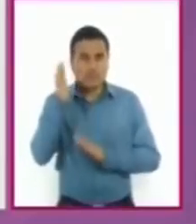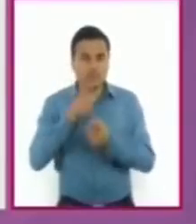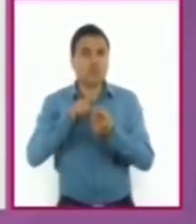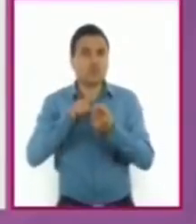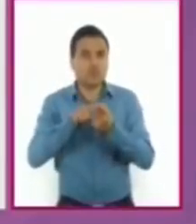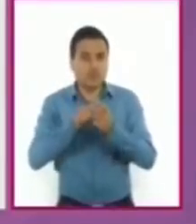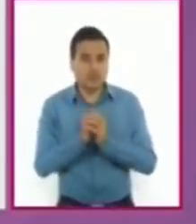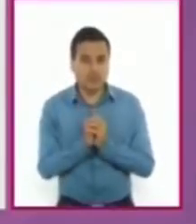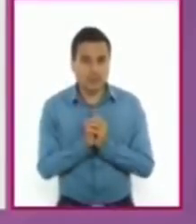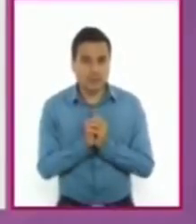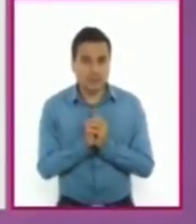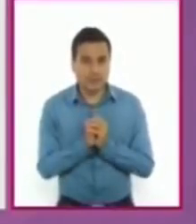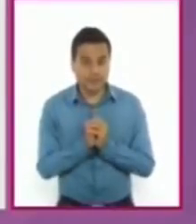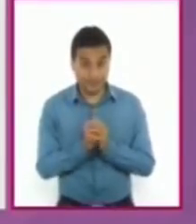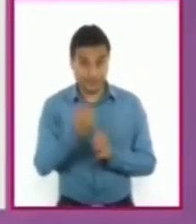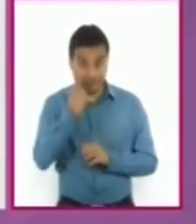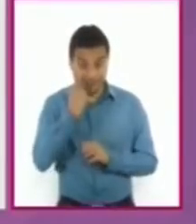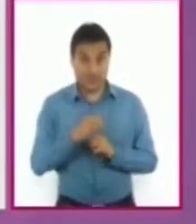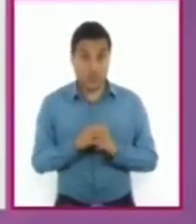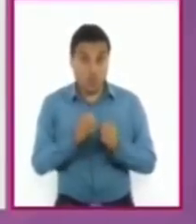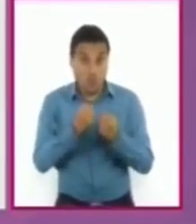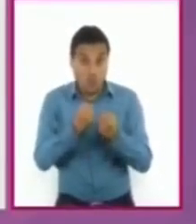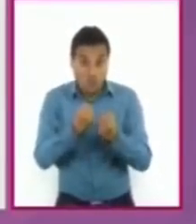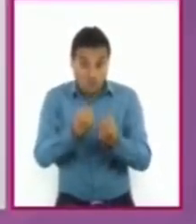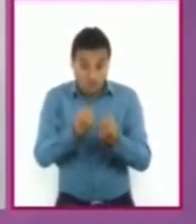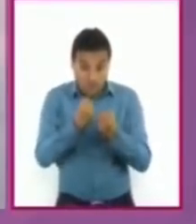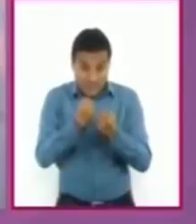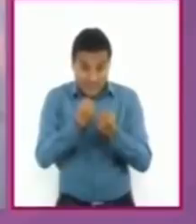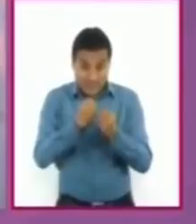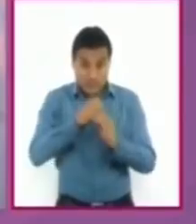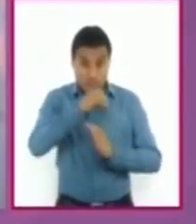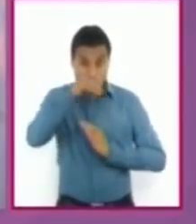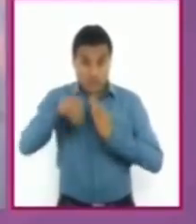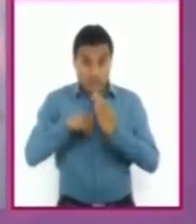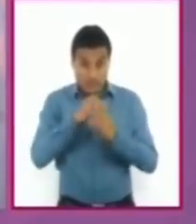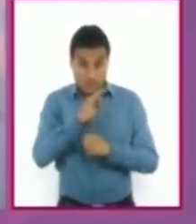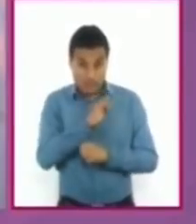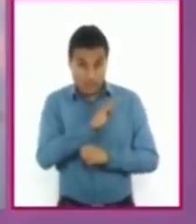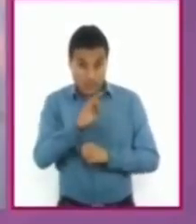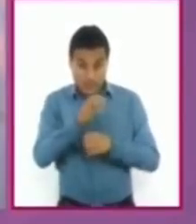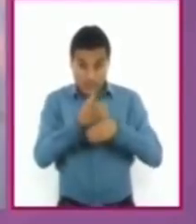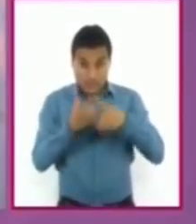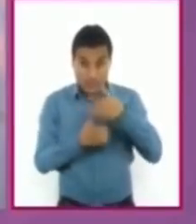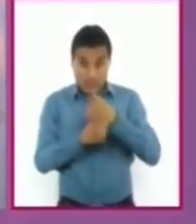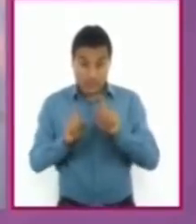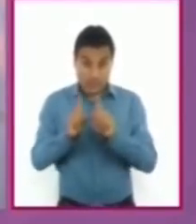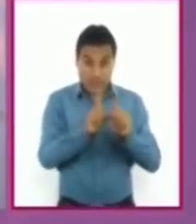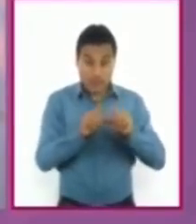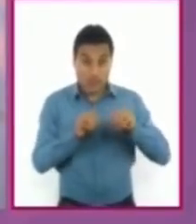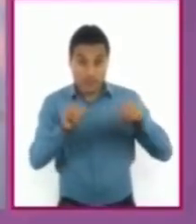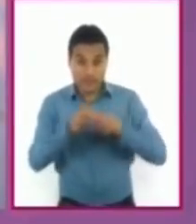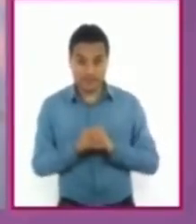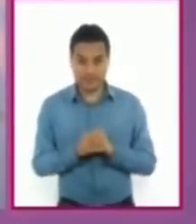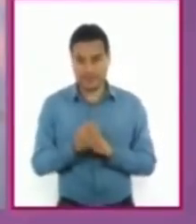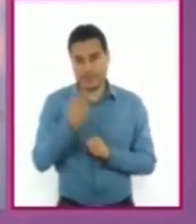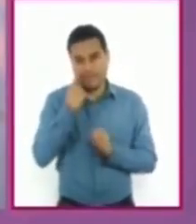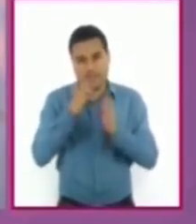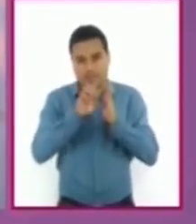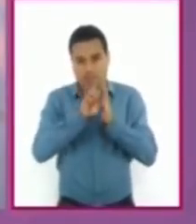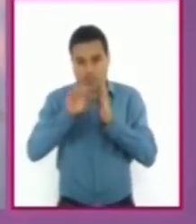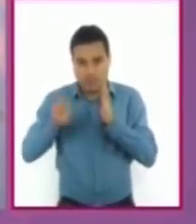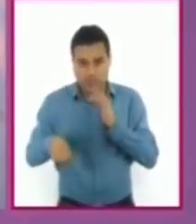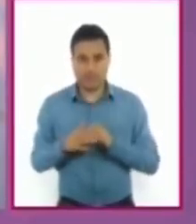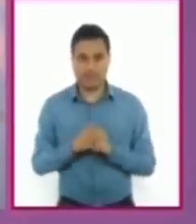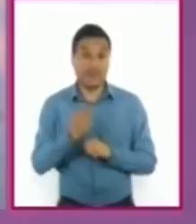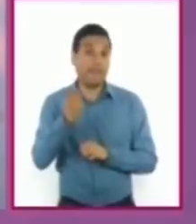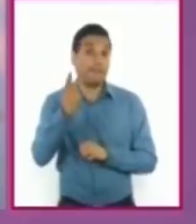No todas las fuerzas producen movimiento. Veamos un ejemplo. Si Pepe trata de empujar una caja que se